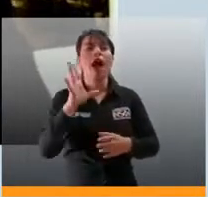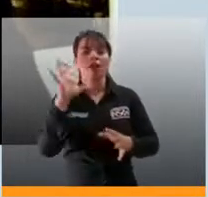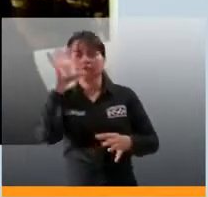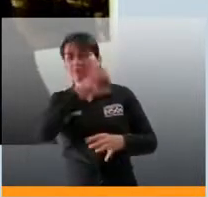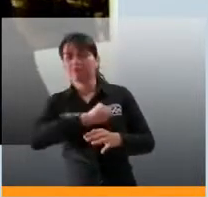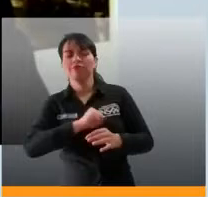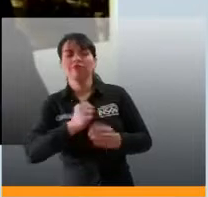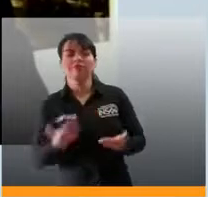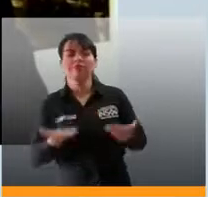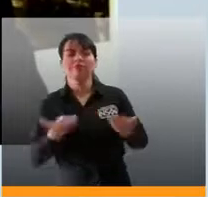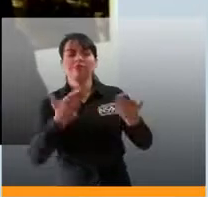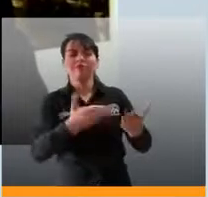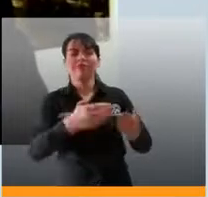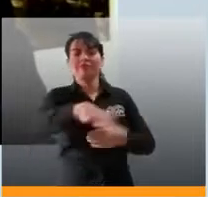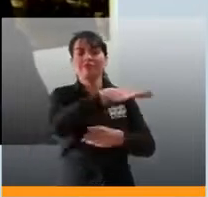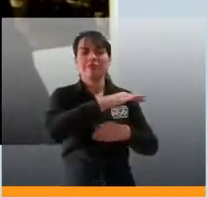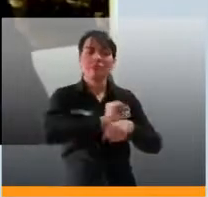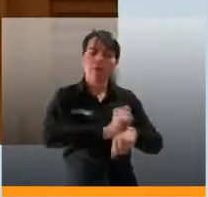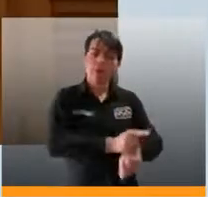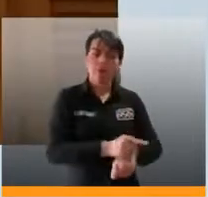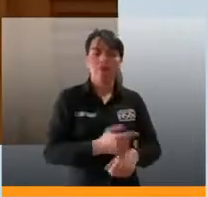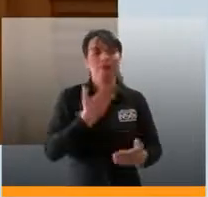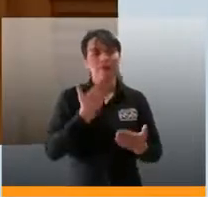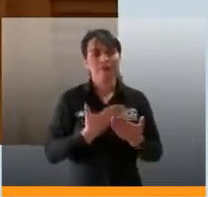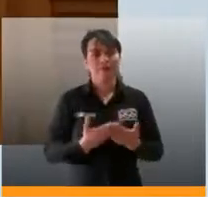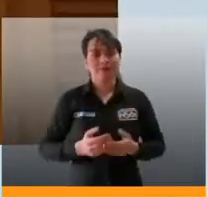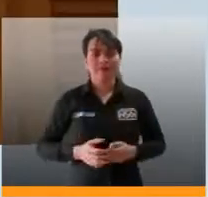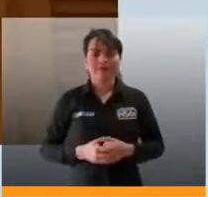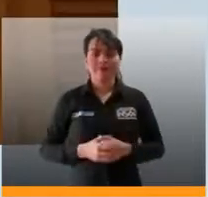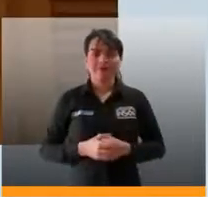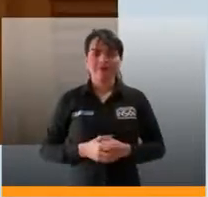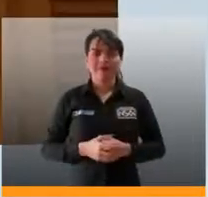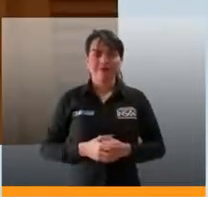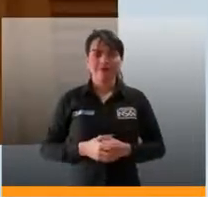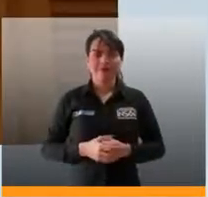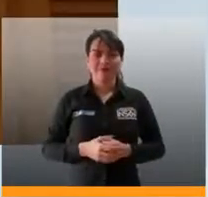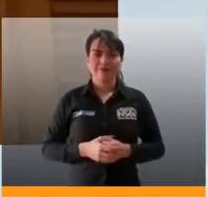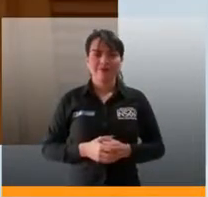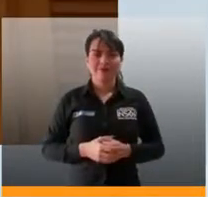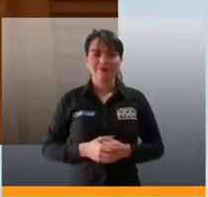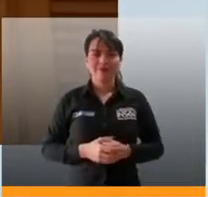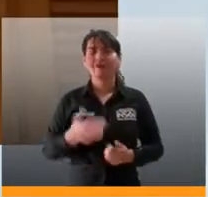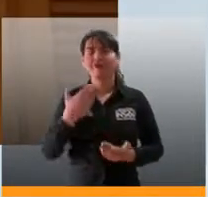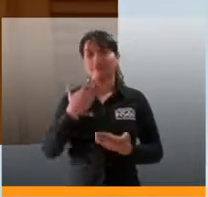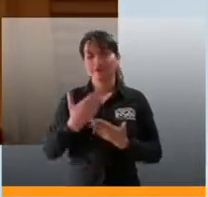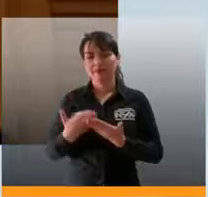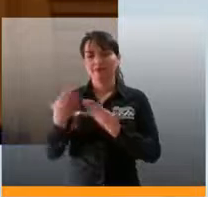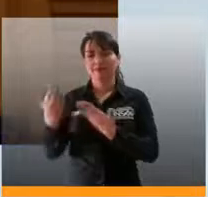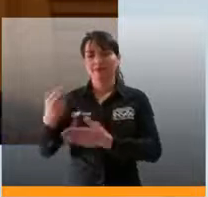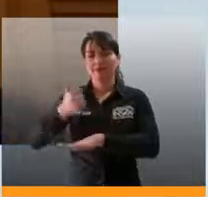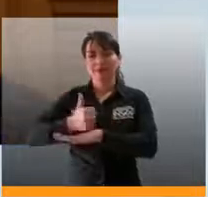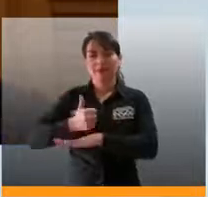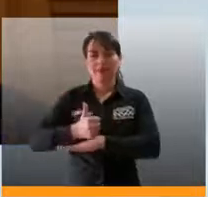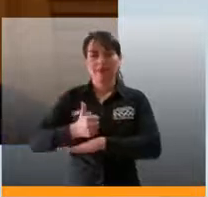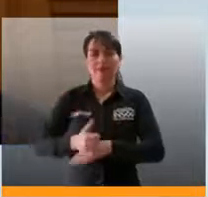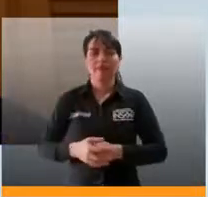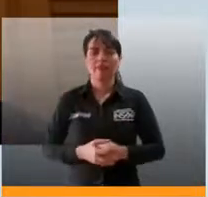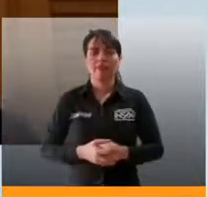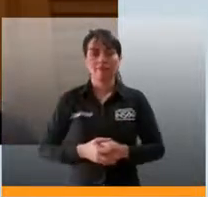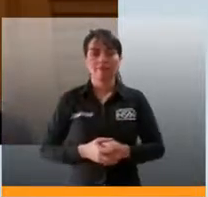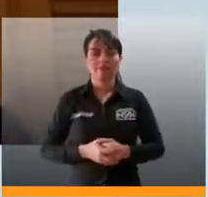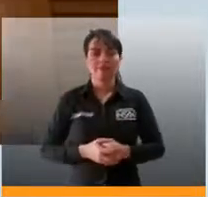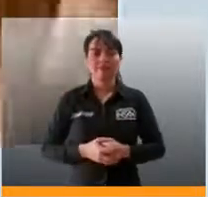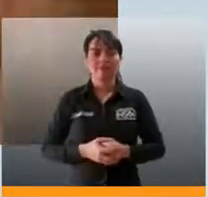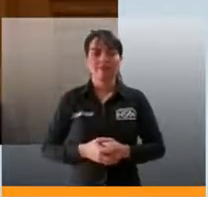sociedad de manera general. Muchas gracias. Muchas gracias, rector. Digamos, varios de ustedes han